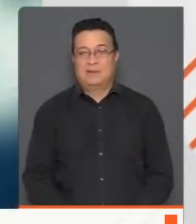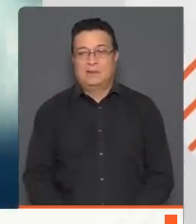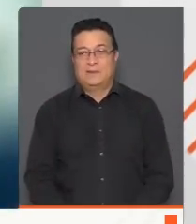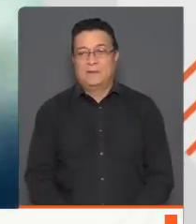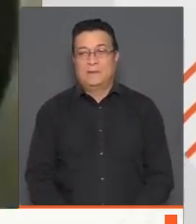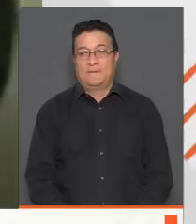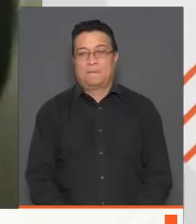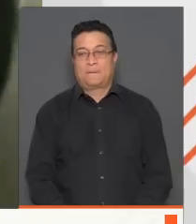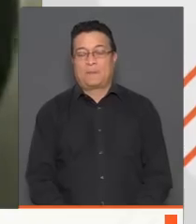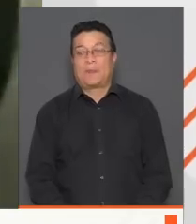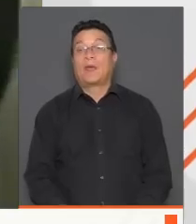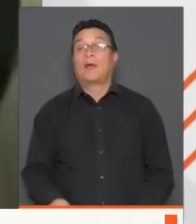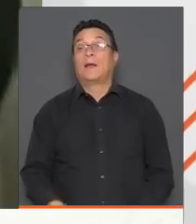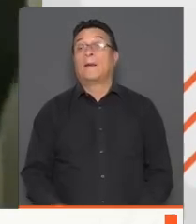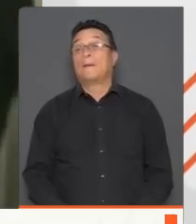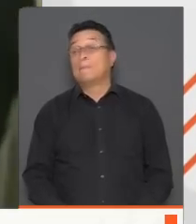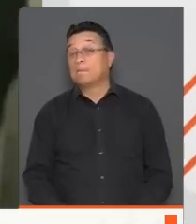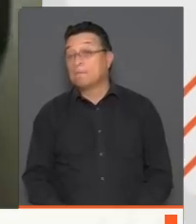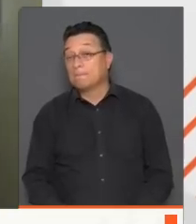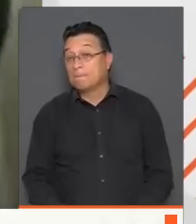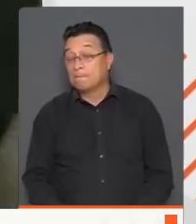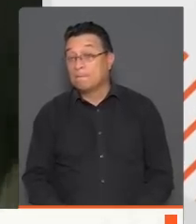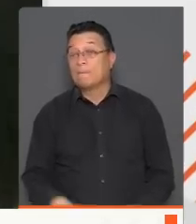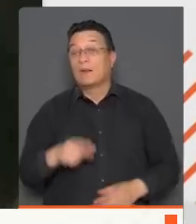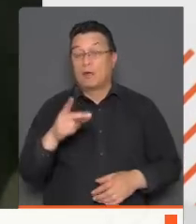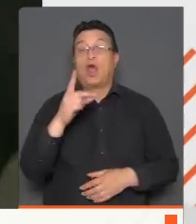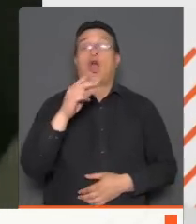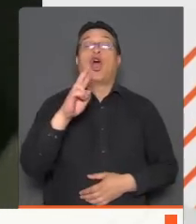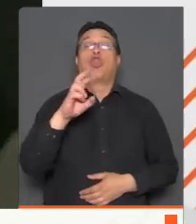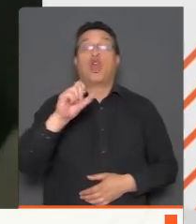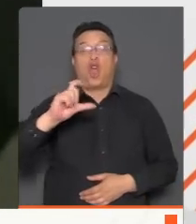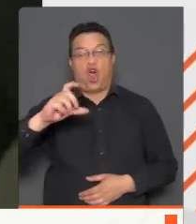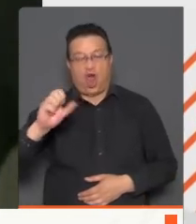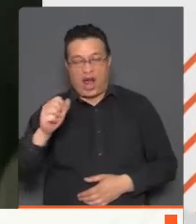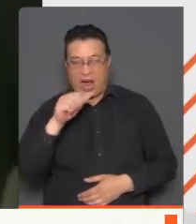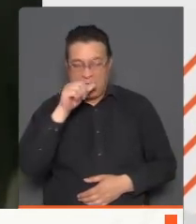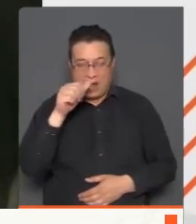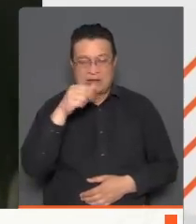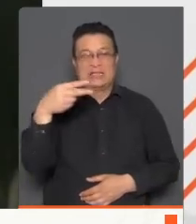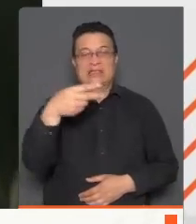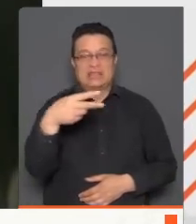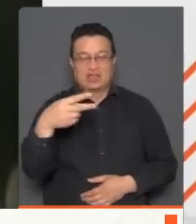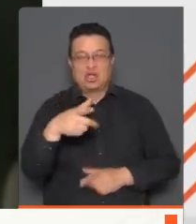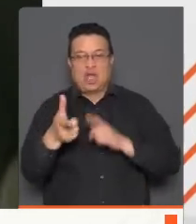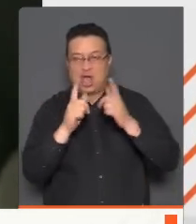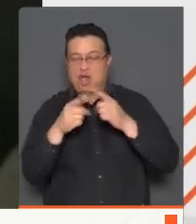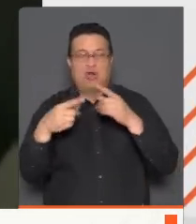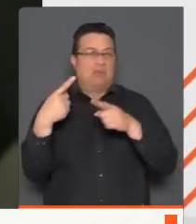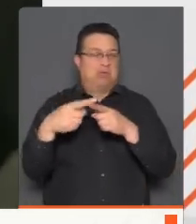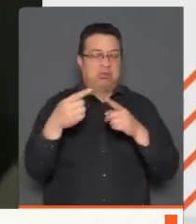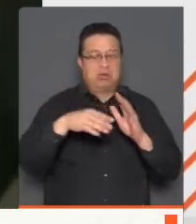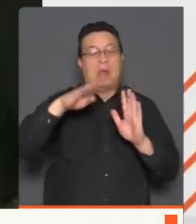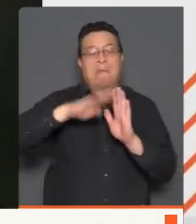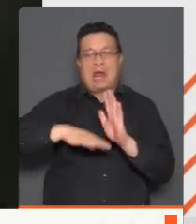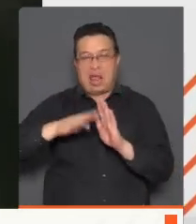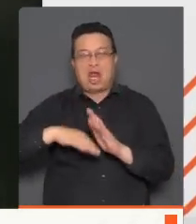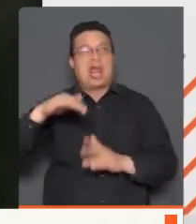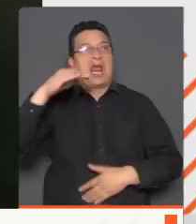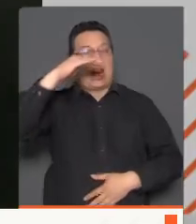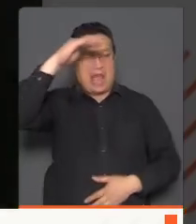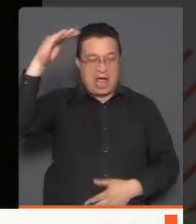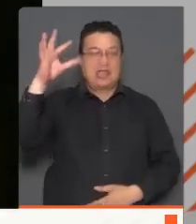Te vas a ver material de todo. Droga, sexo, de alcohol, todo lo que tú quieras. Menores, grandes,